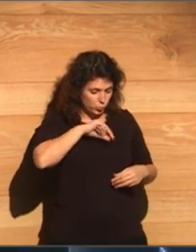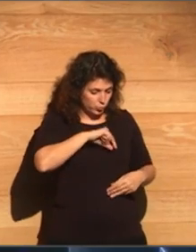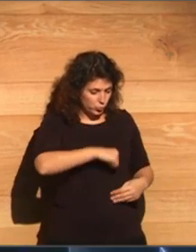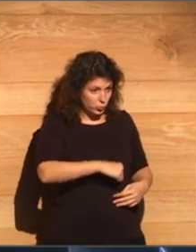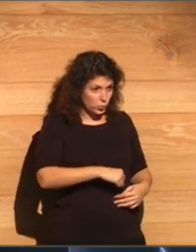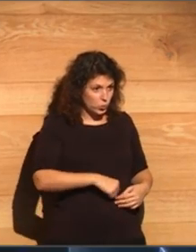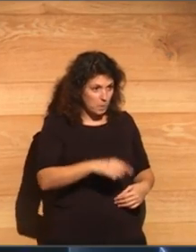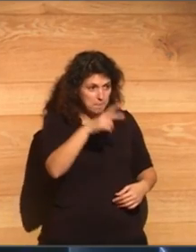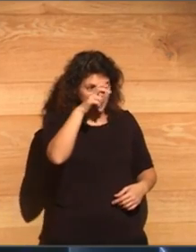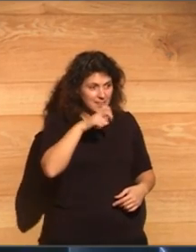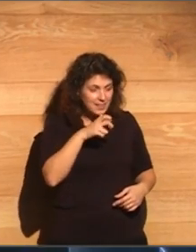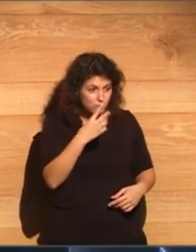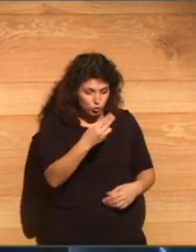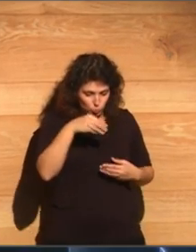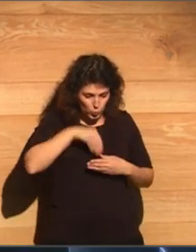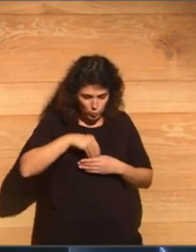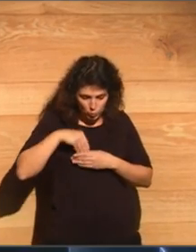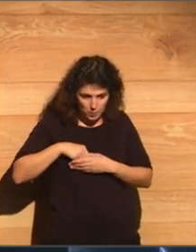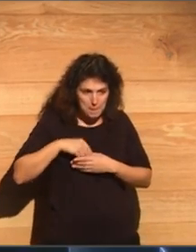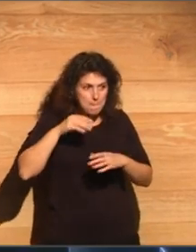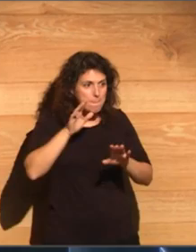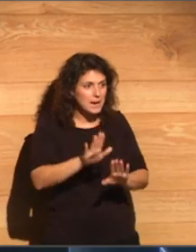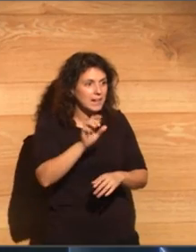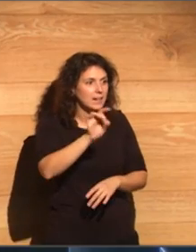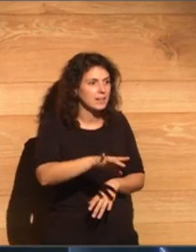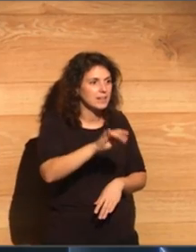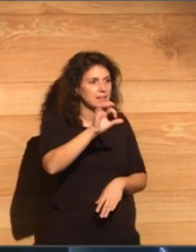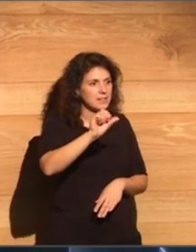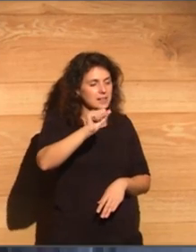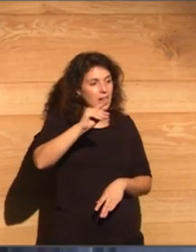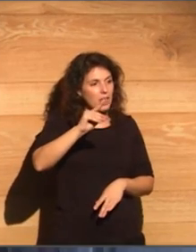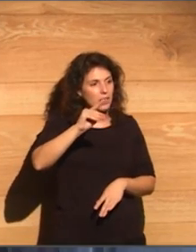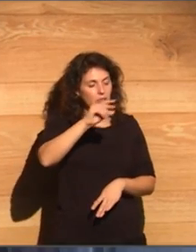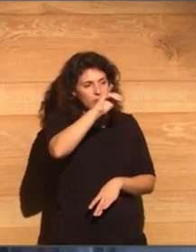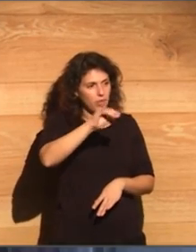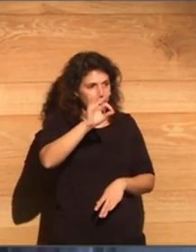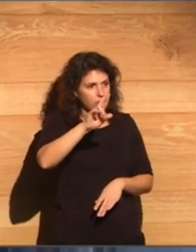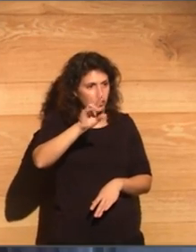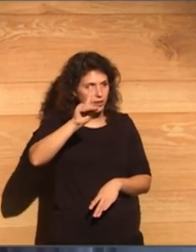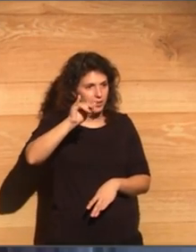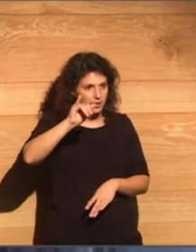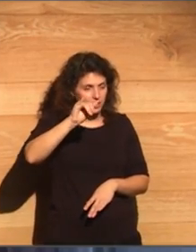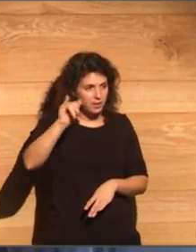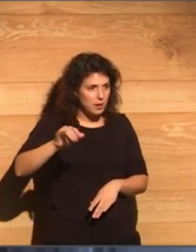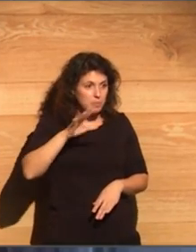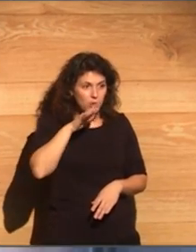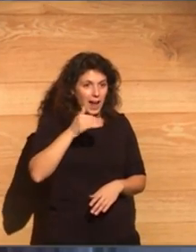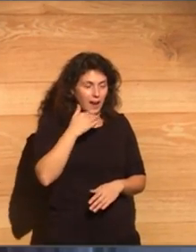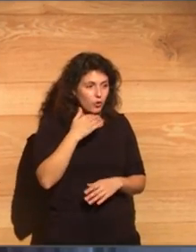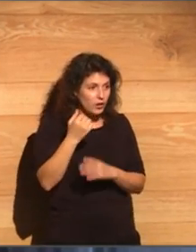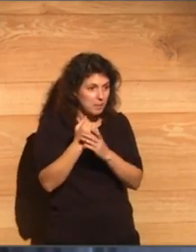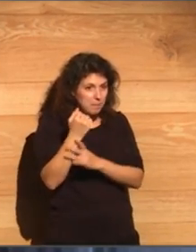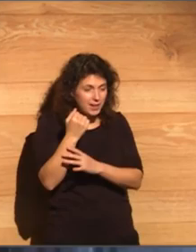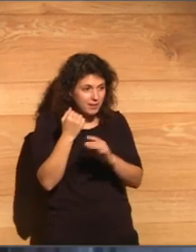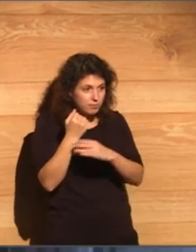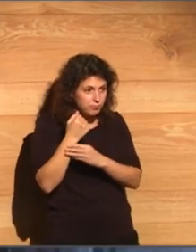y dos perdices y al que paran es a Zarzornil, claro. Porque llevaba un adminículo insertado en el pene. Él ni pasa por el arco. Él no pasa por el arco, pasa